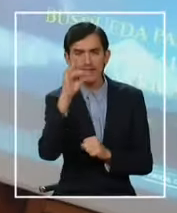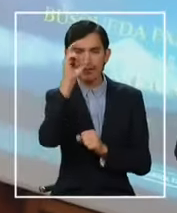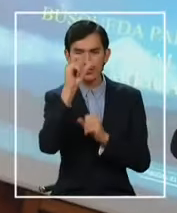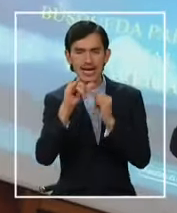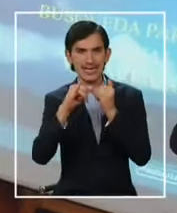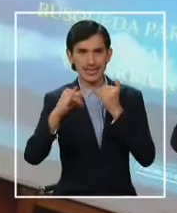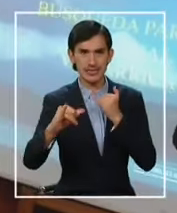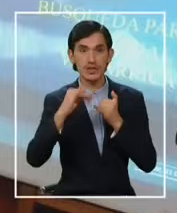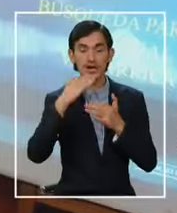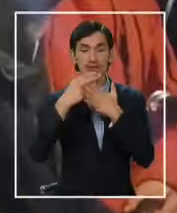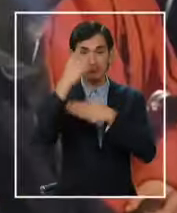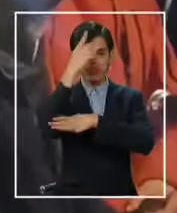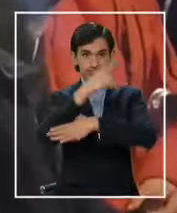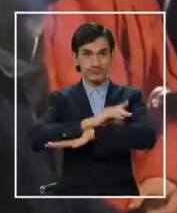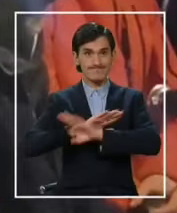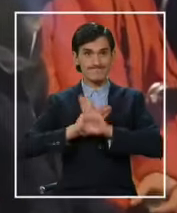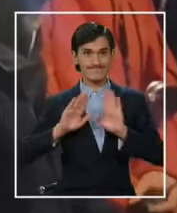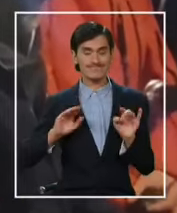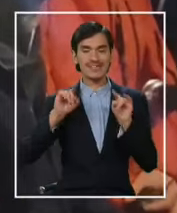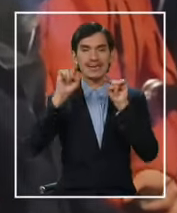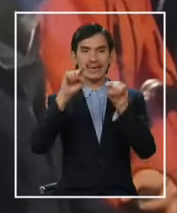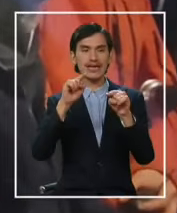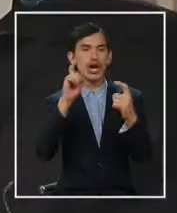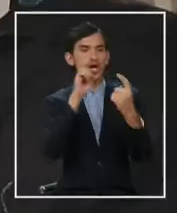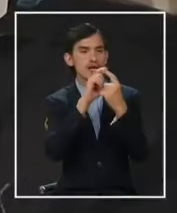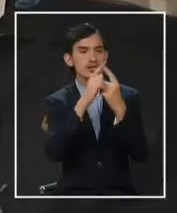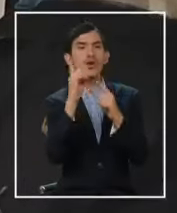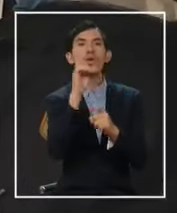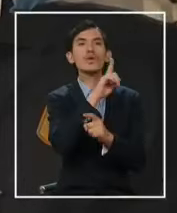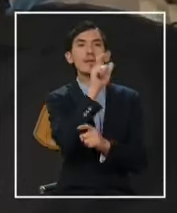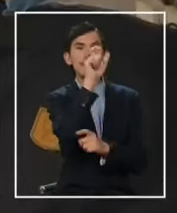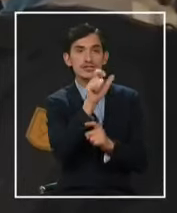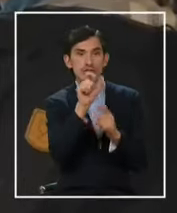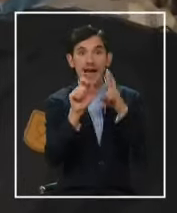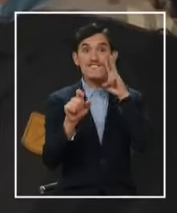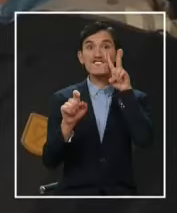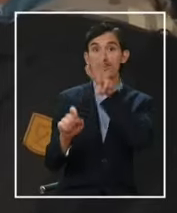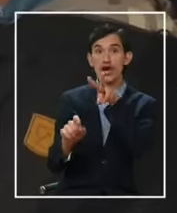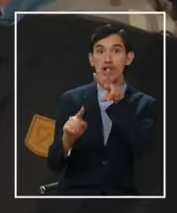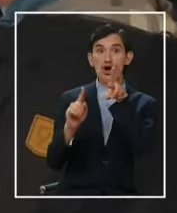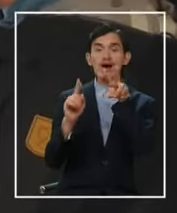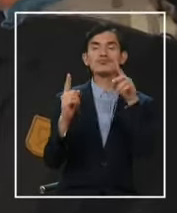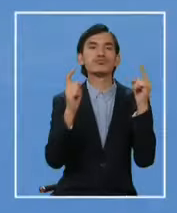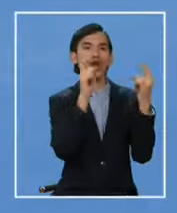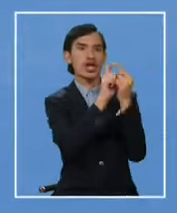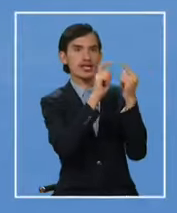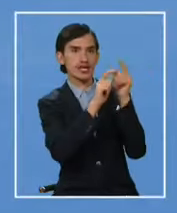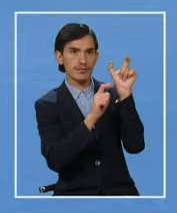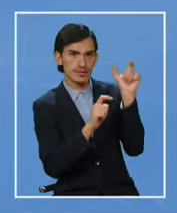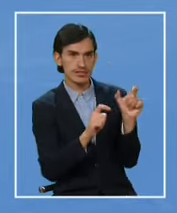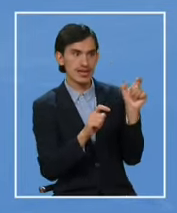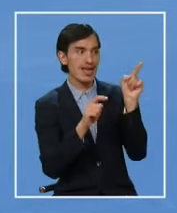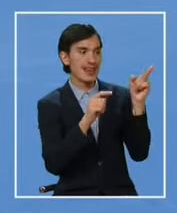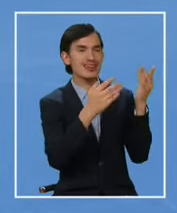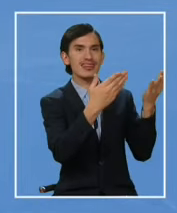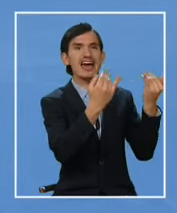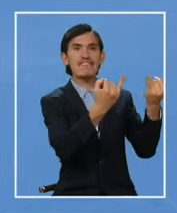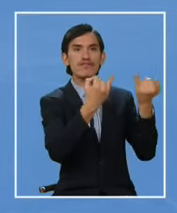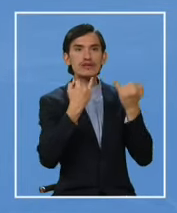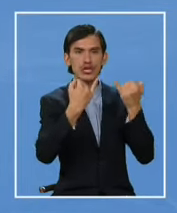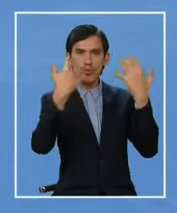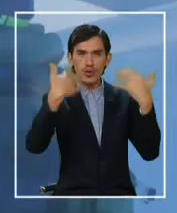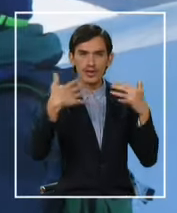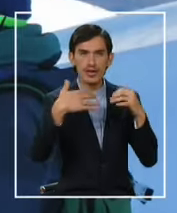Al cierre de esta jornada se tomó contacto con la última persona que habría visto a Claudio Moreno en el volcán, quien entregó información